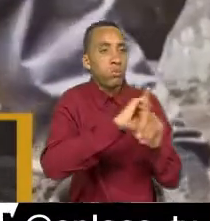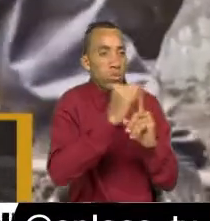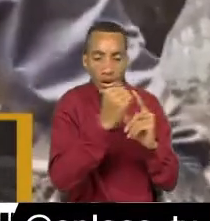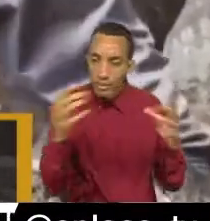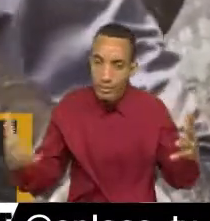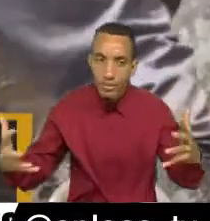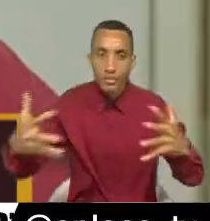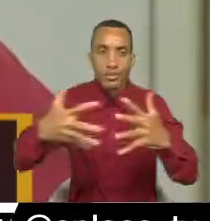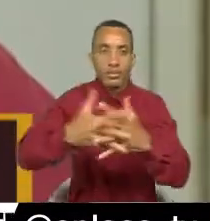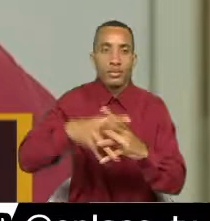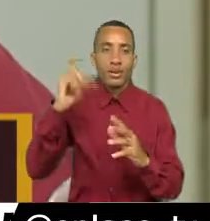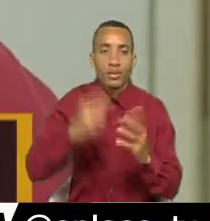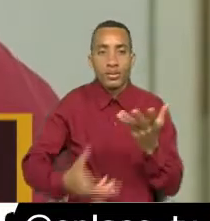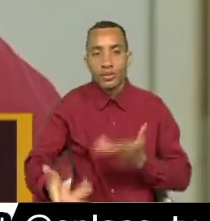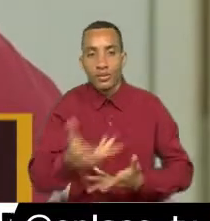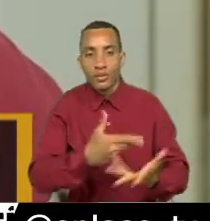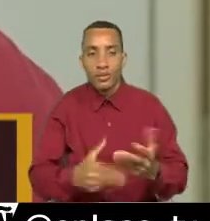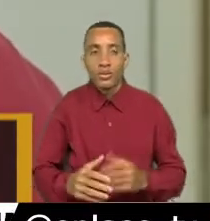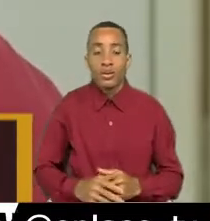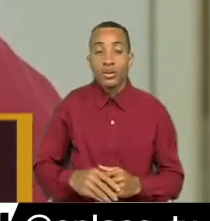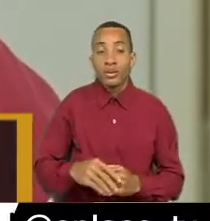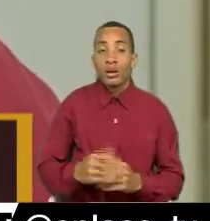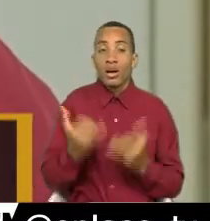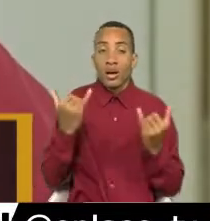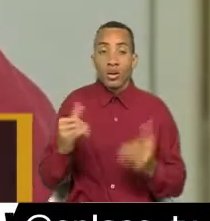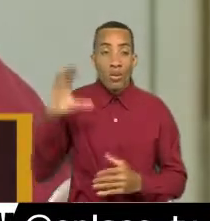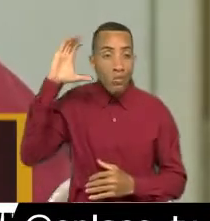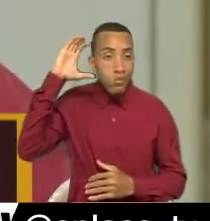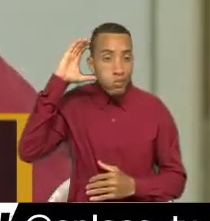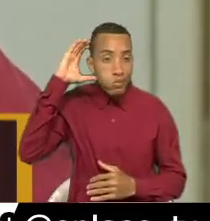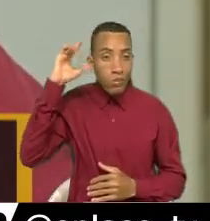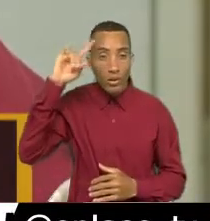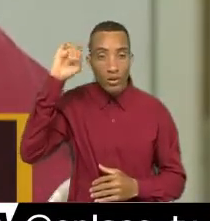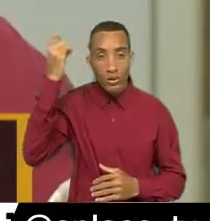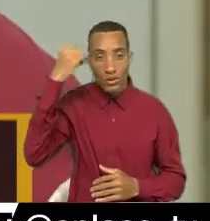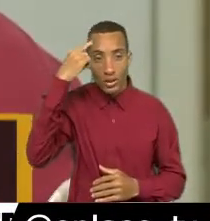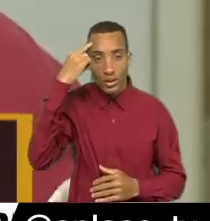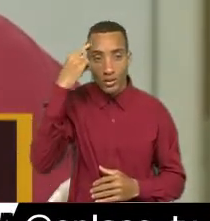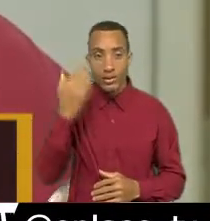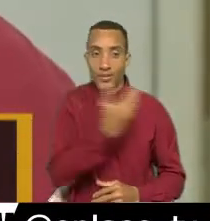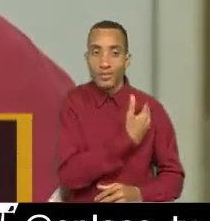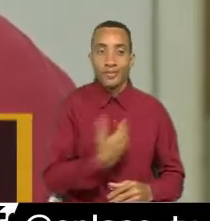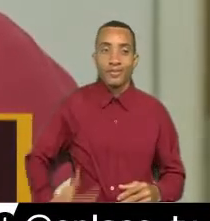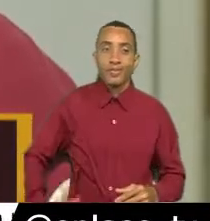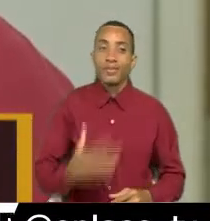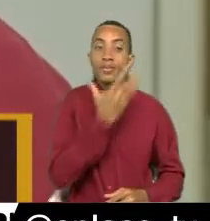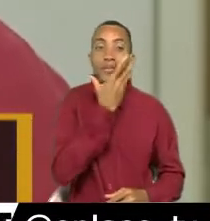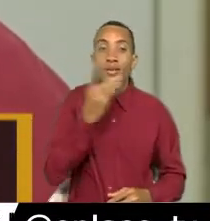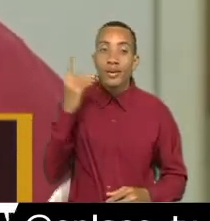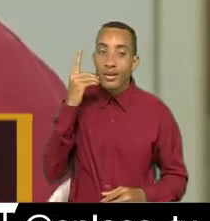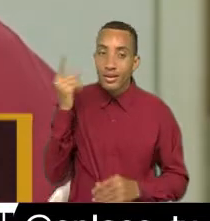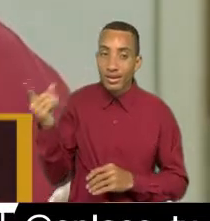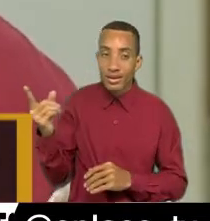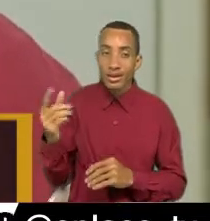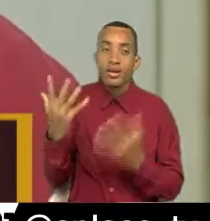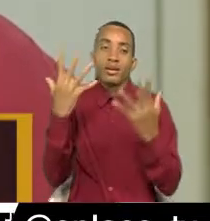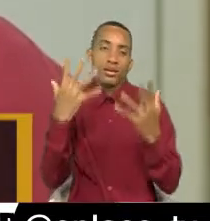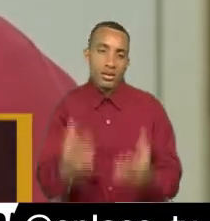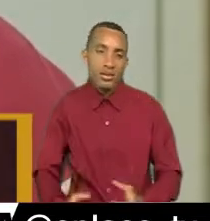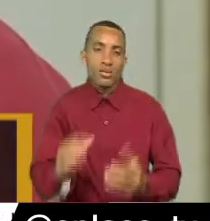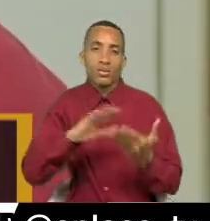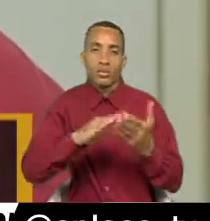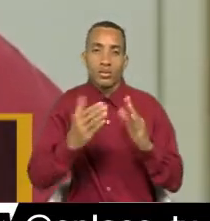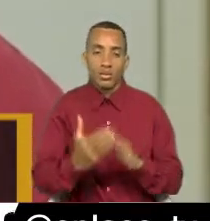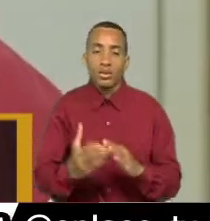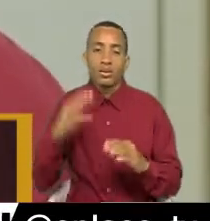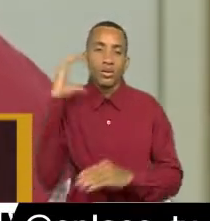actual en manos del doctor Iván Duque preste atención a este tema, que es muy importante, porque todos queremos la paz para Colombia,